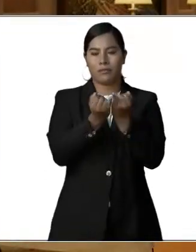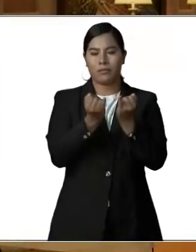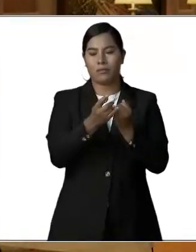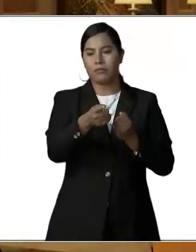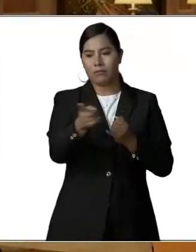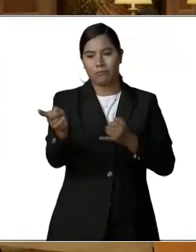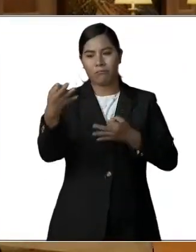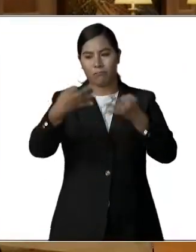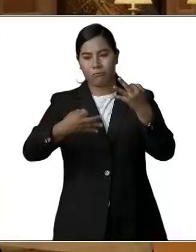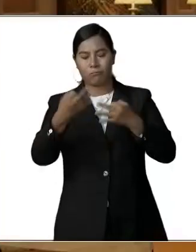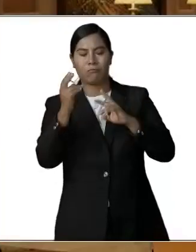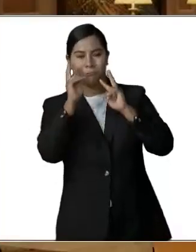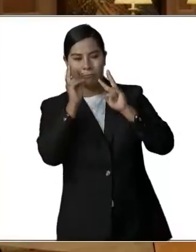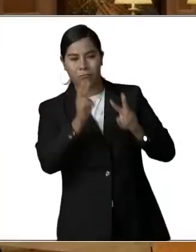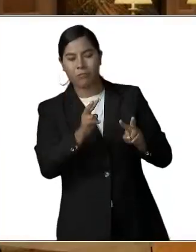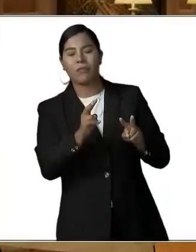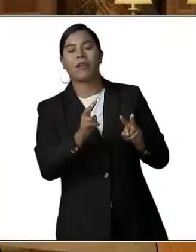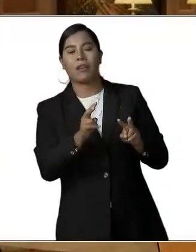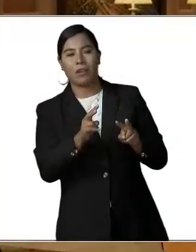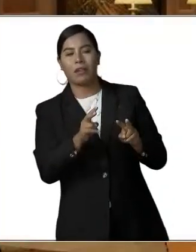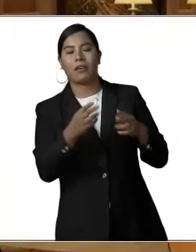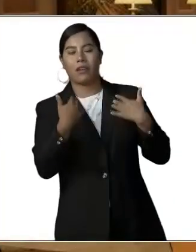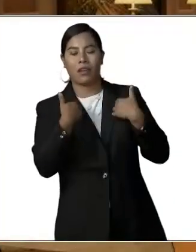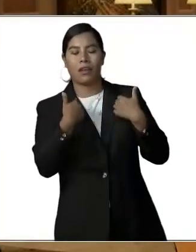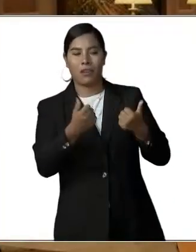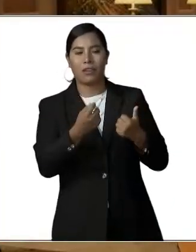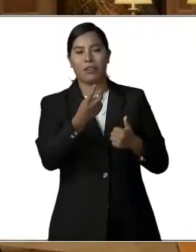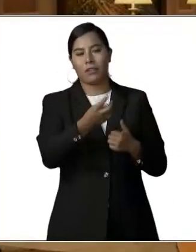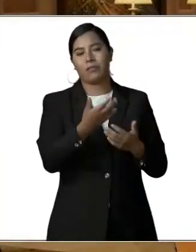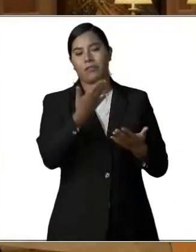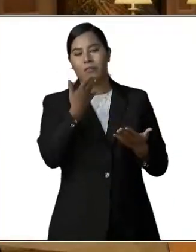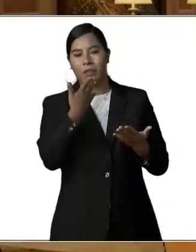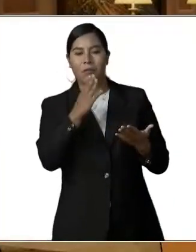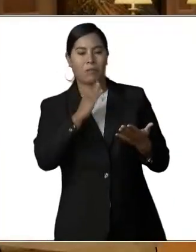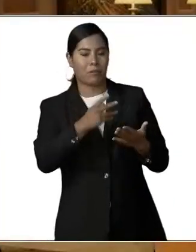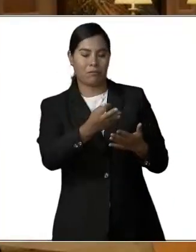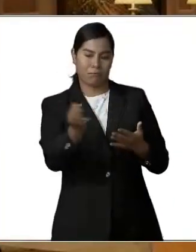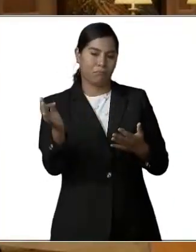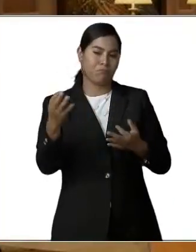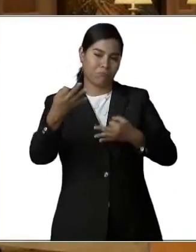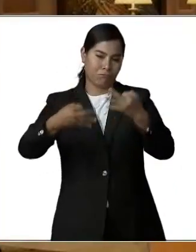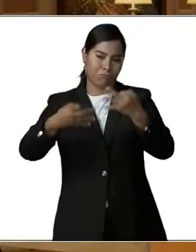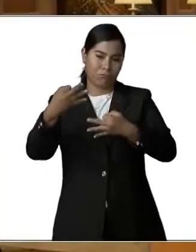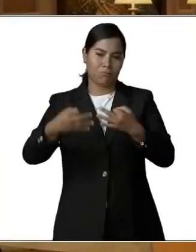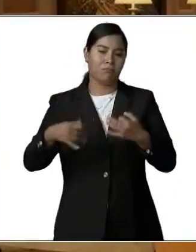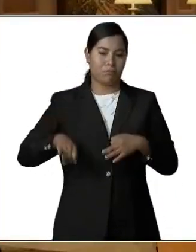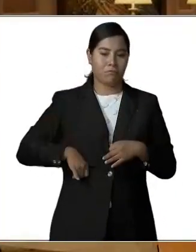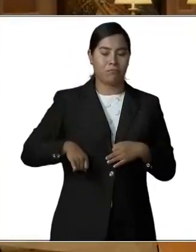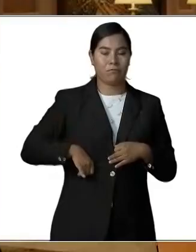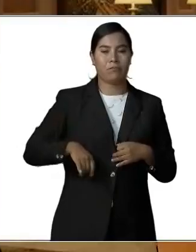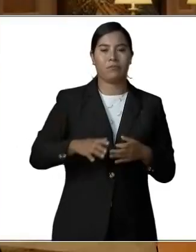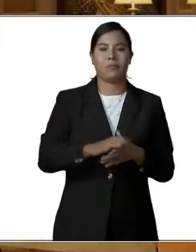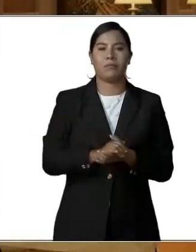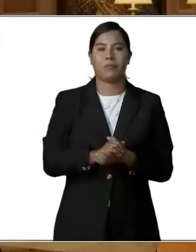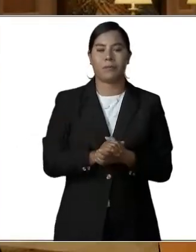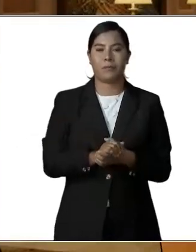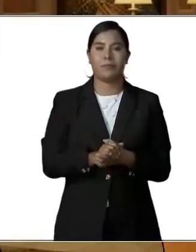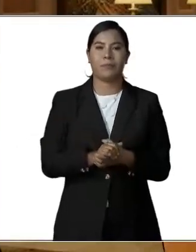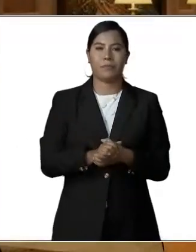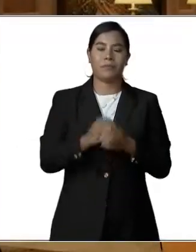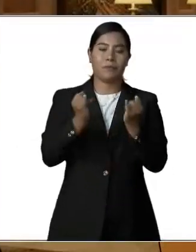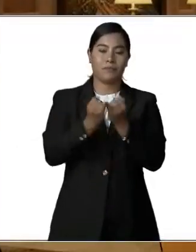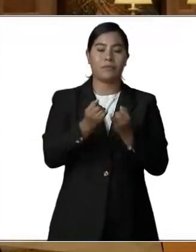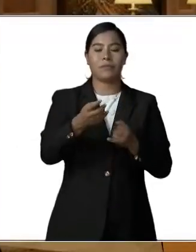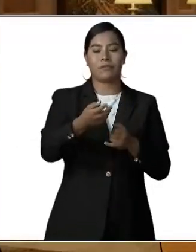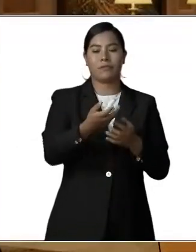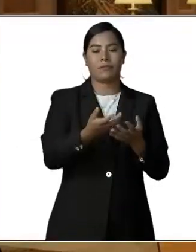alguien de diversa manera, porque si nada más vemos lo musical, nos perdemos de otras cosas que también son interesantes, que si bien es cierto no son definitivas, sí le ayudan